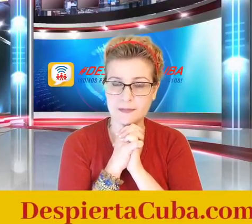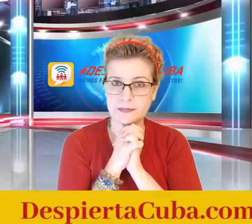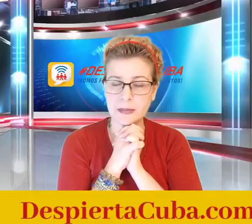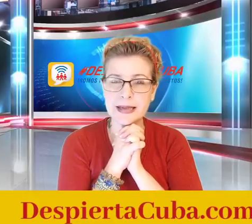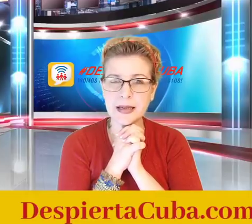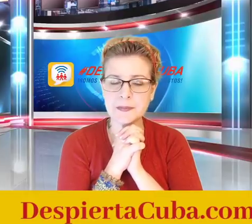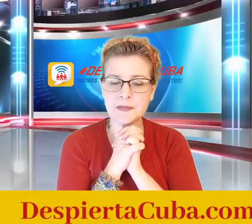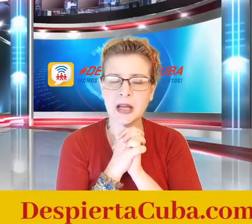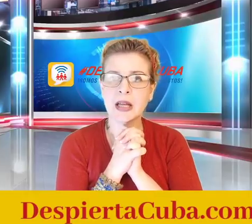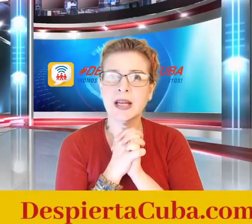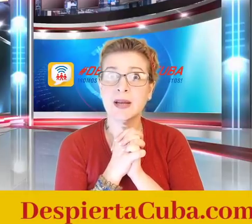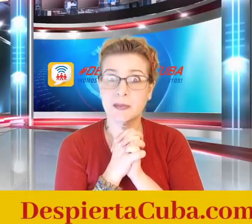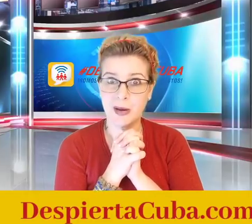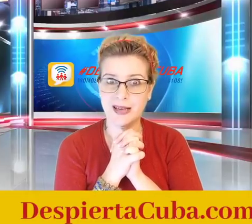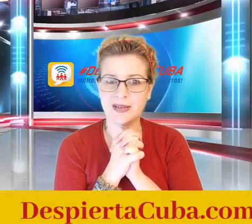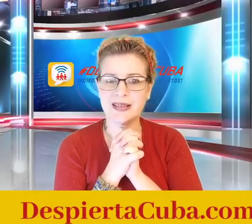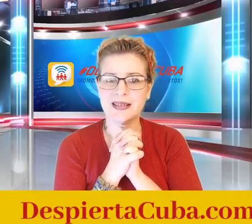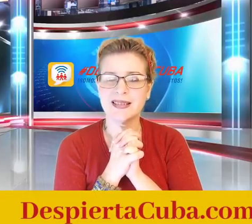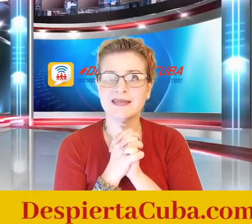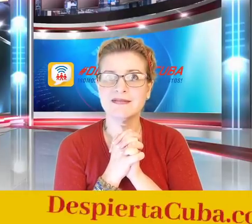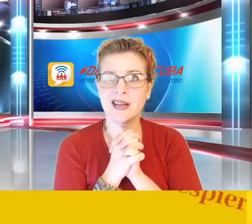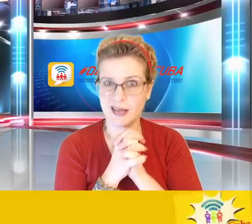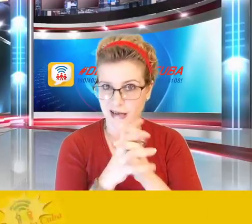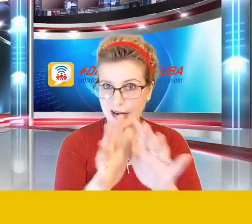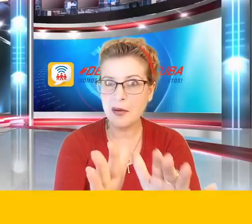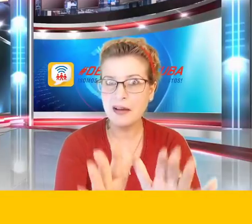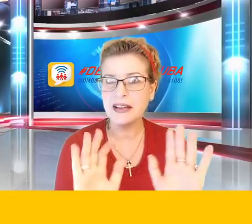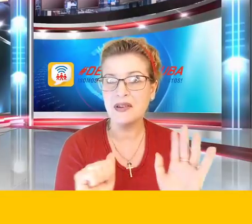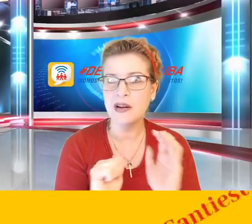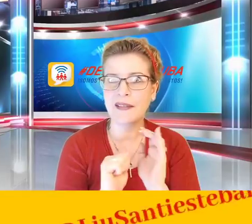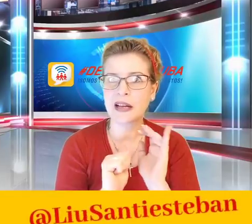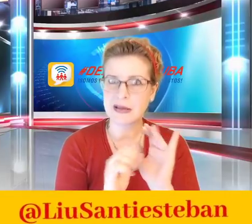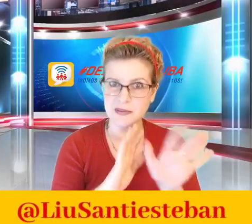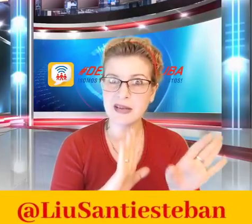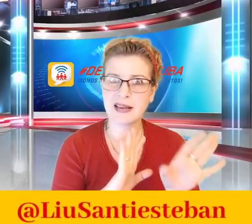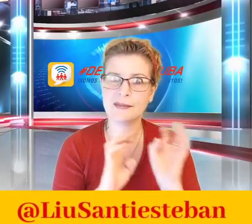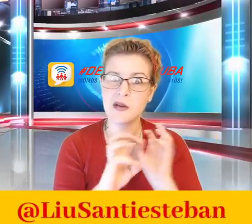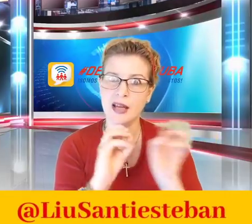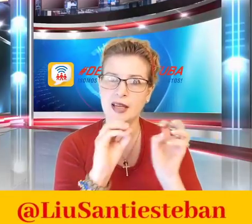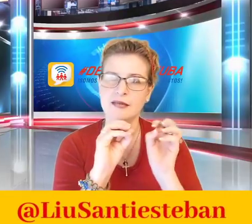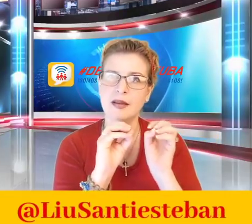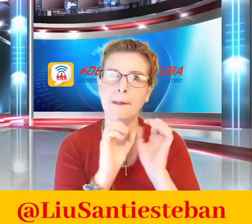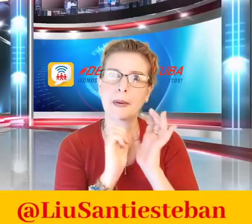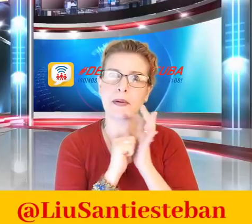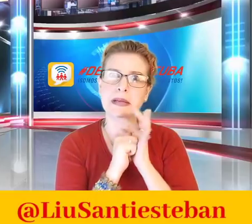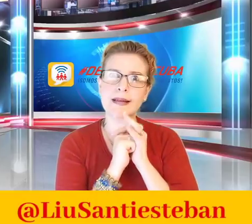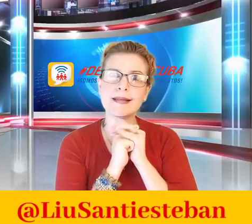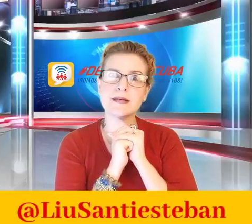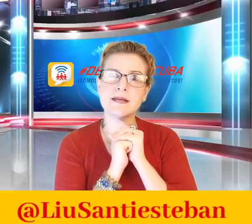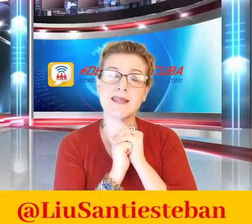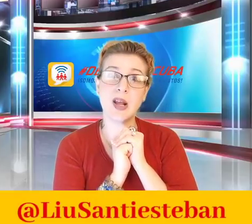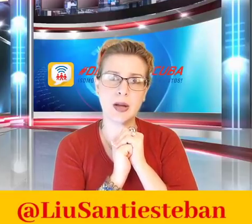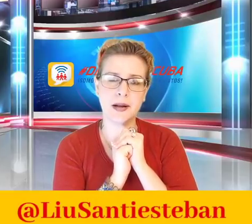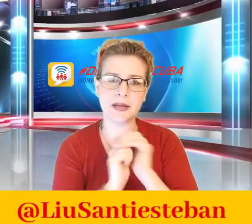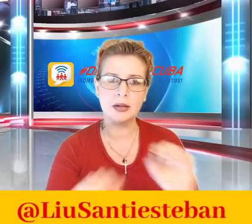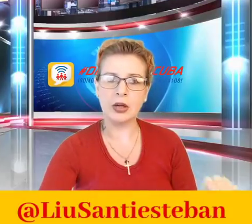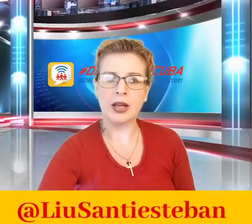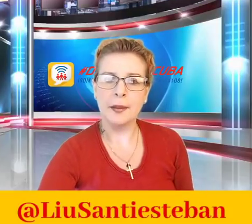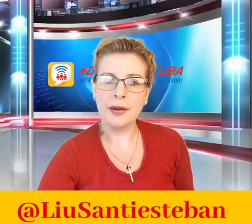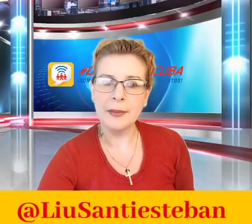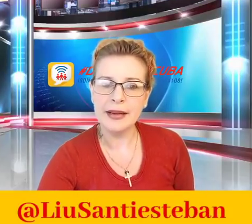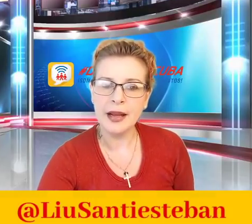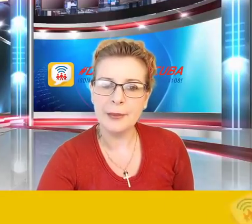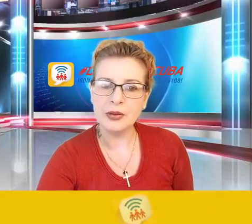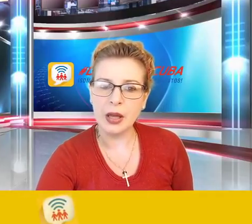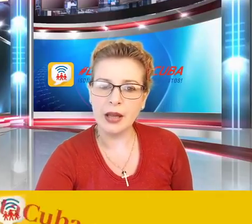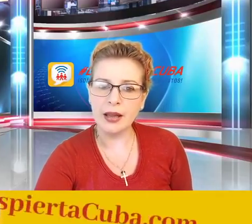pandemia, ¿verdad? Bueno, ahora vamos a ver qué fue lo grande que pasó, porque tenemos ahí unas pruebitas de lo de Ramiro.